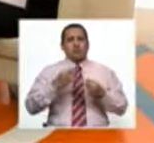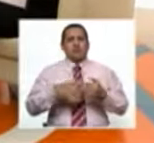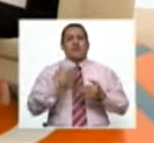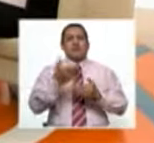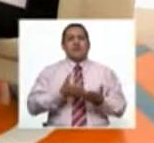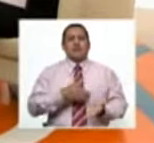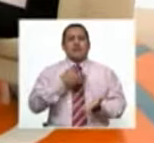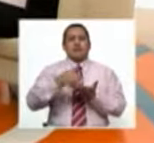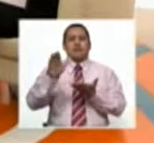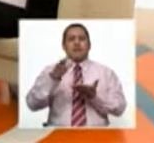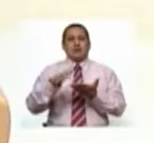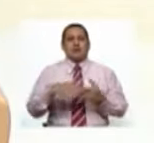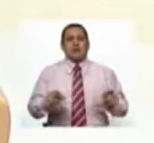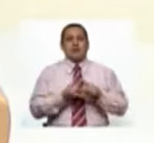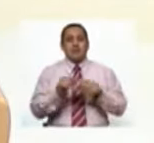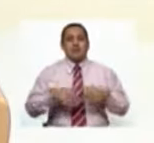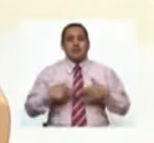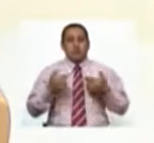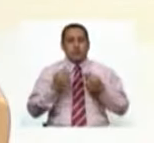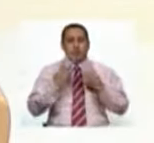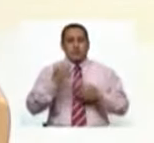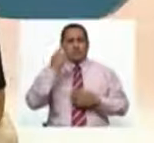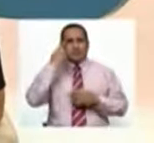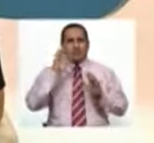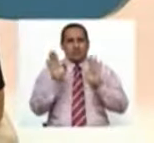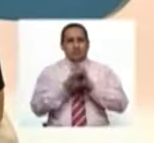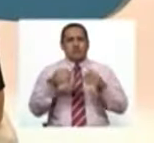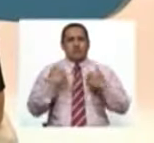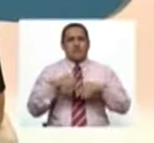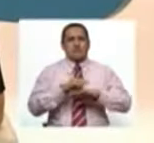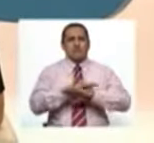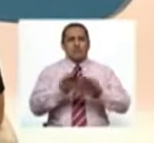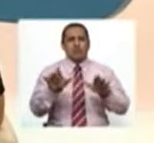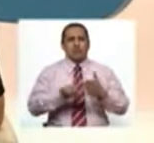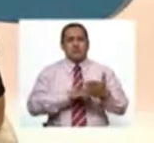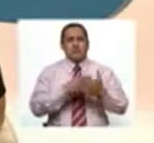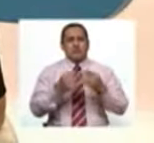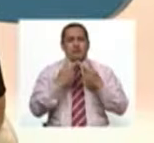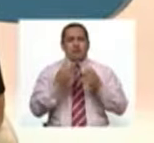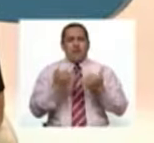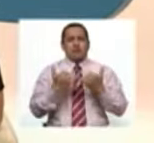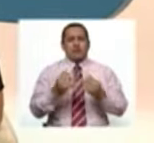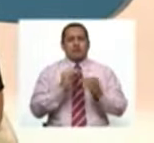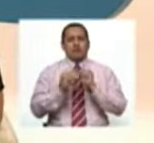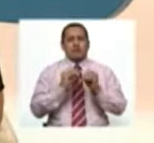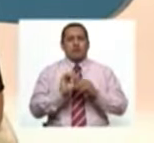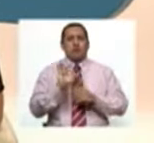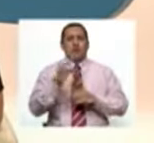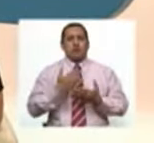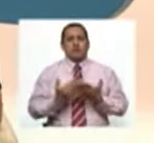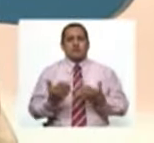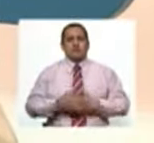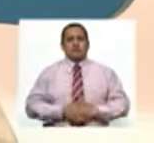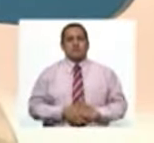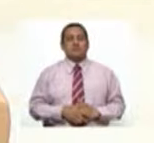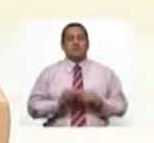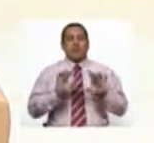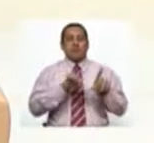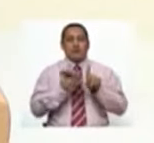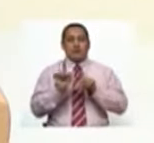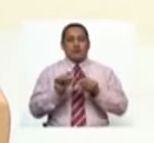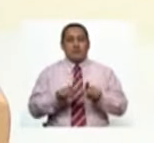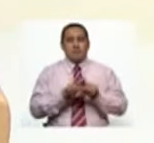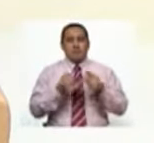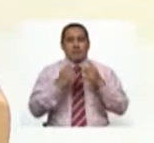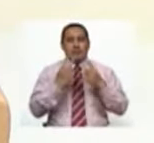y posterior ejecución del despido. Que podría ser pensar que esto ya se pasó por alto y ya me estás despidiendo ahora por alguna otra razón, otra cosa, ¿no?